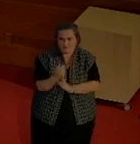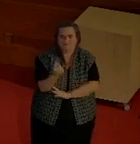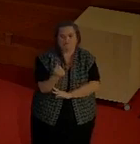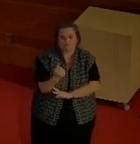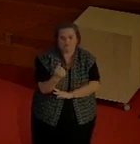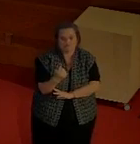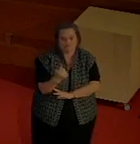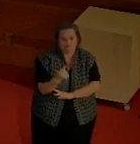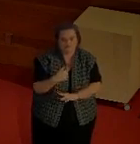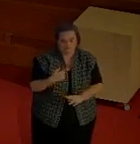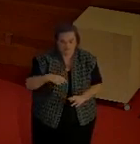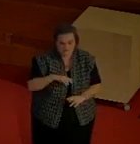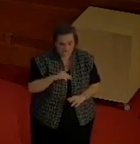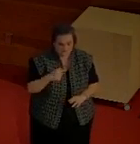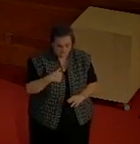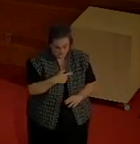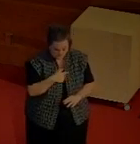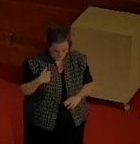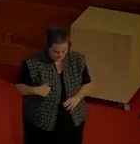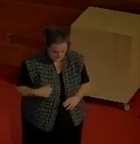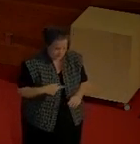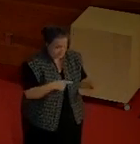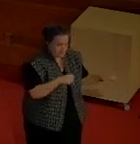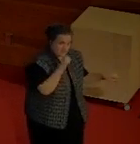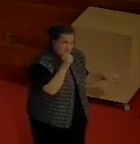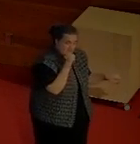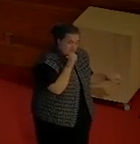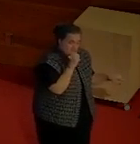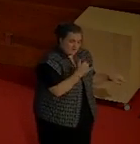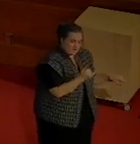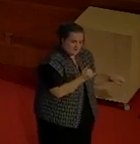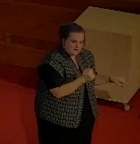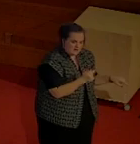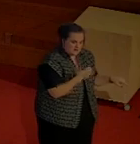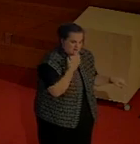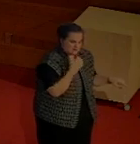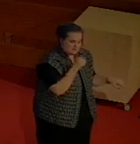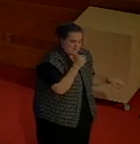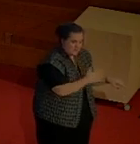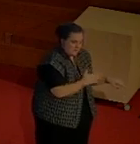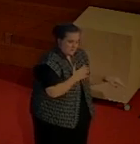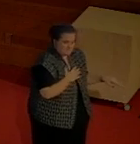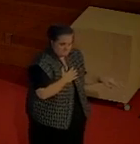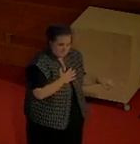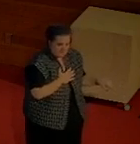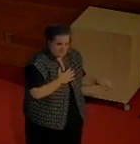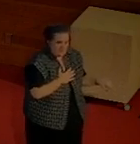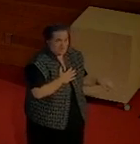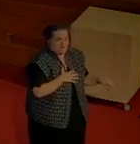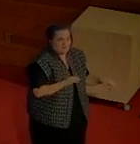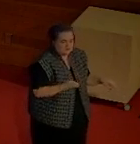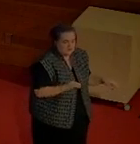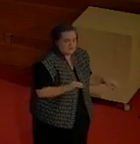podemos entender que si yo soy China y tengo un Taiwán que me que si lo tuviera mío me podría H